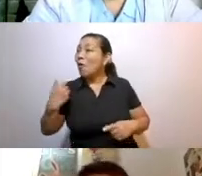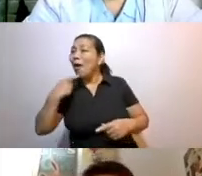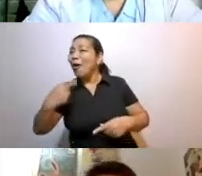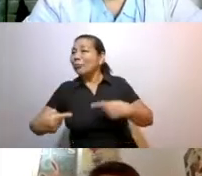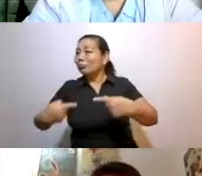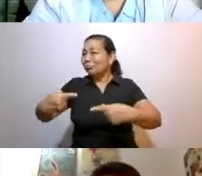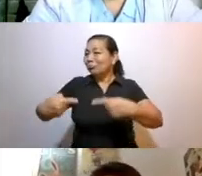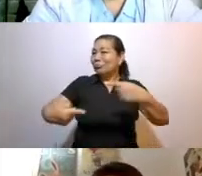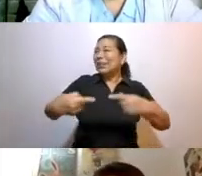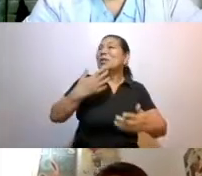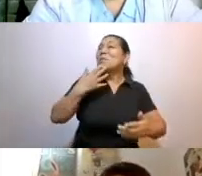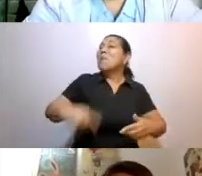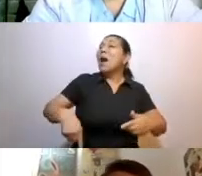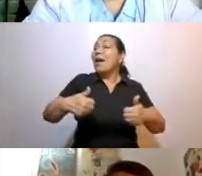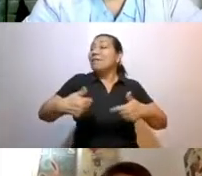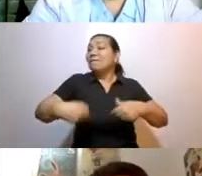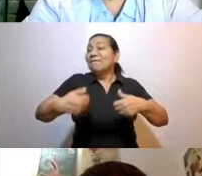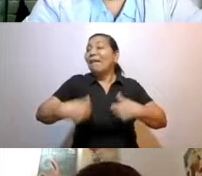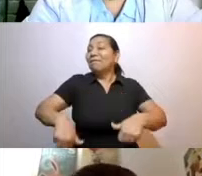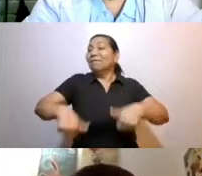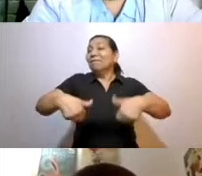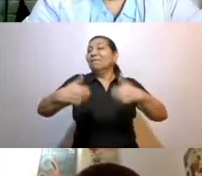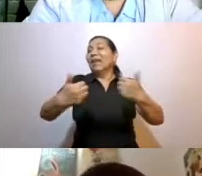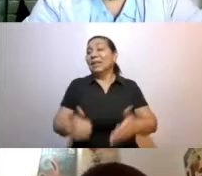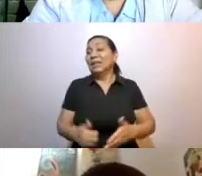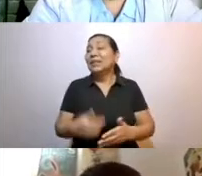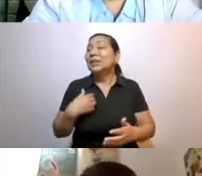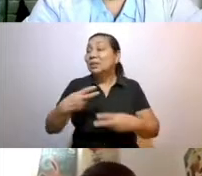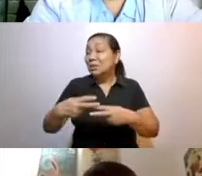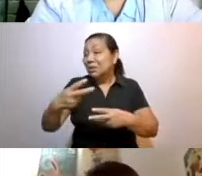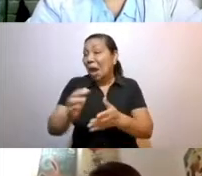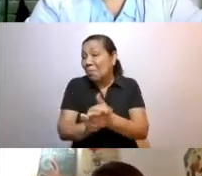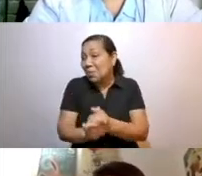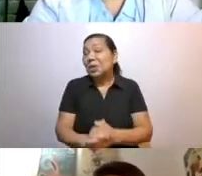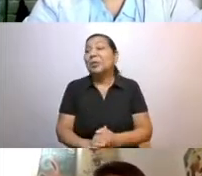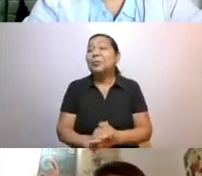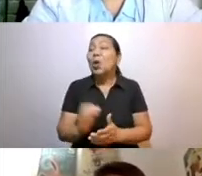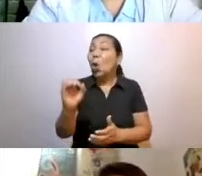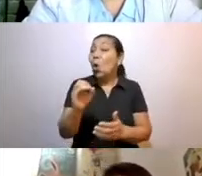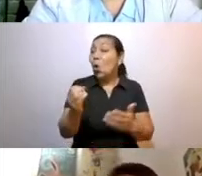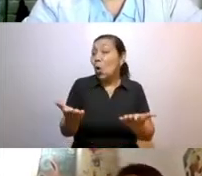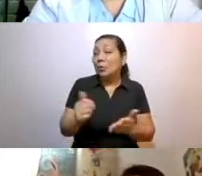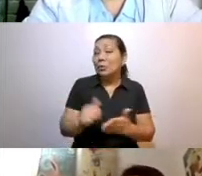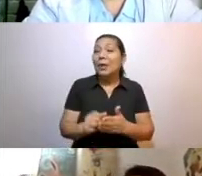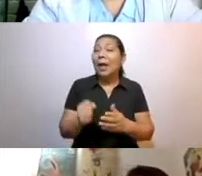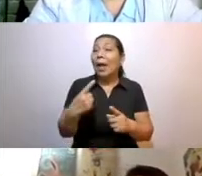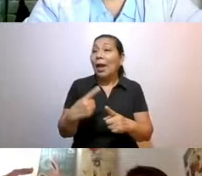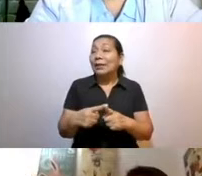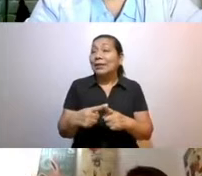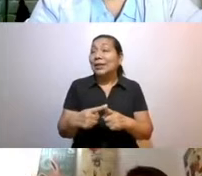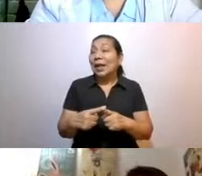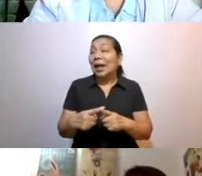con el amigo, con el vecino o con el ex